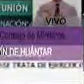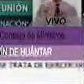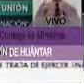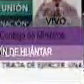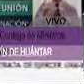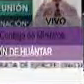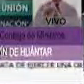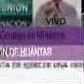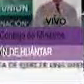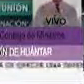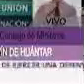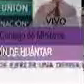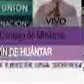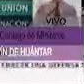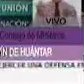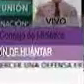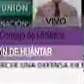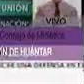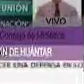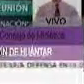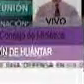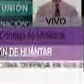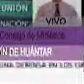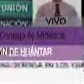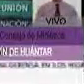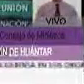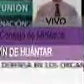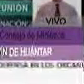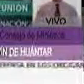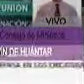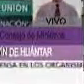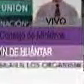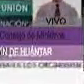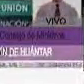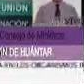cuestión subalterna. Muchas gracias. Bueno.